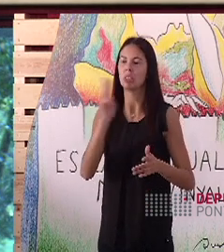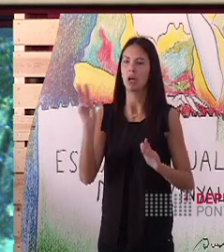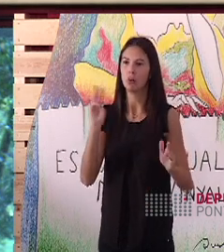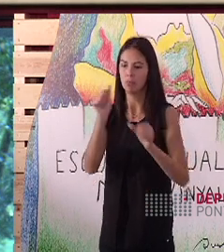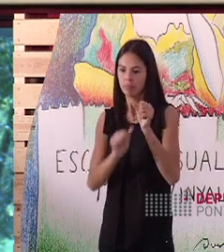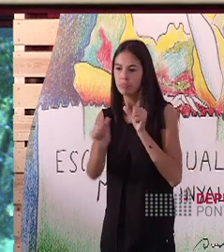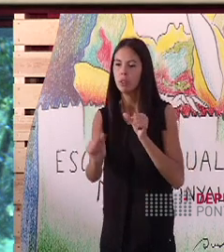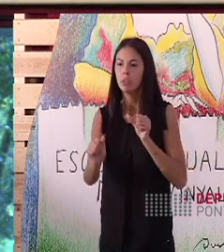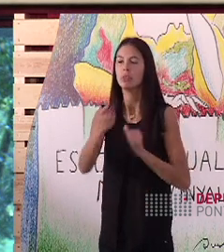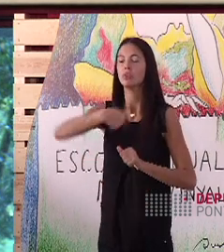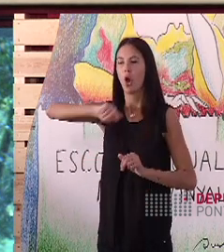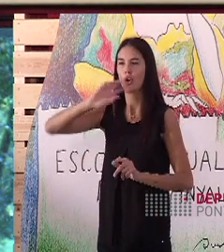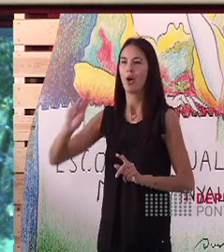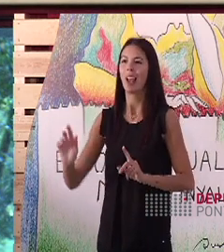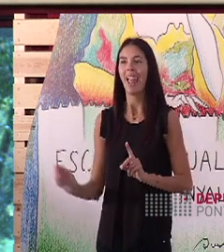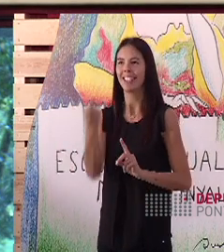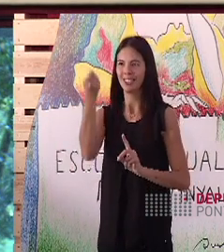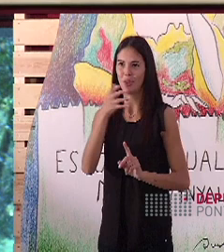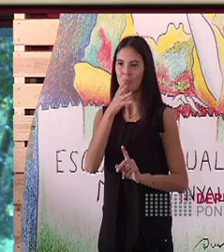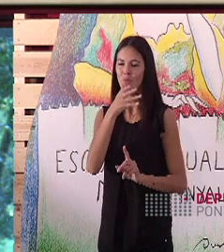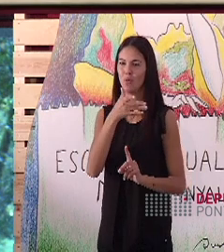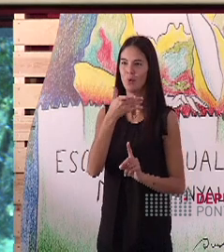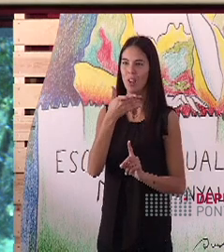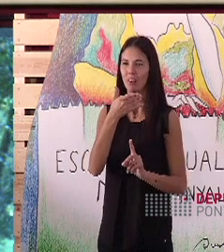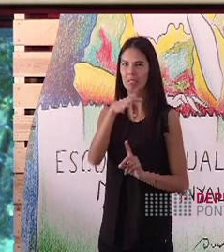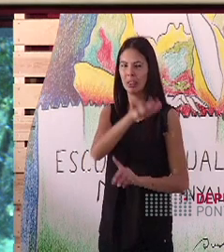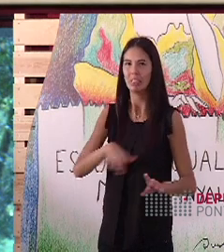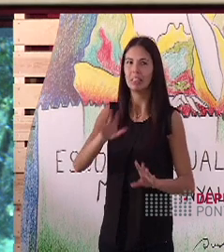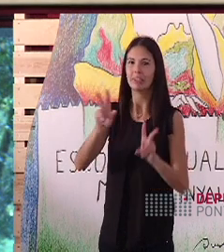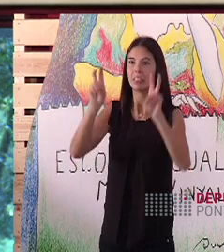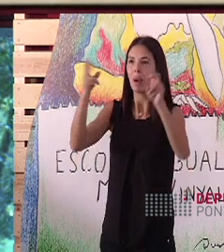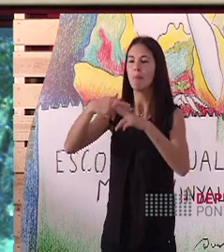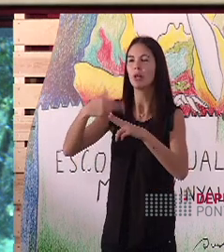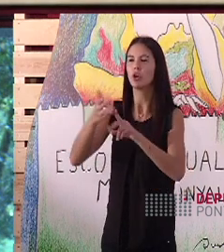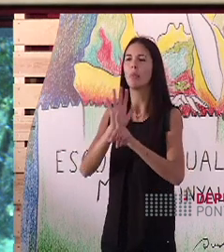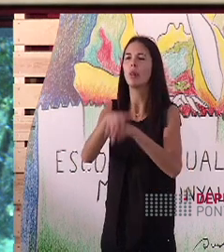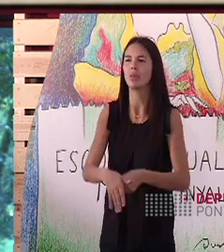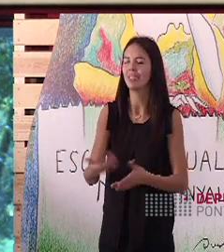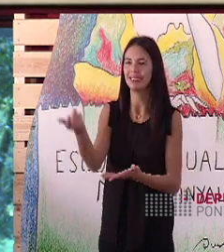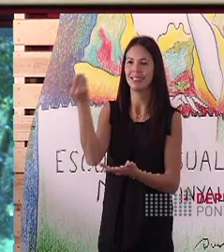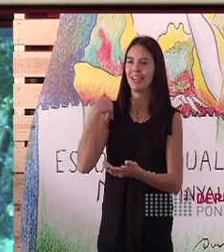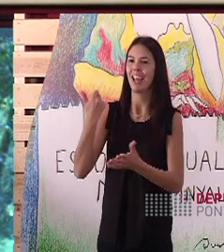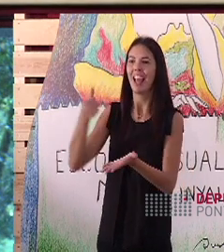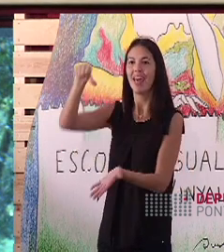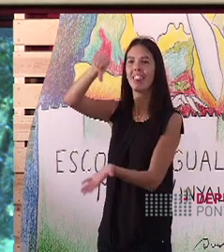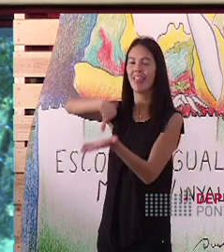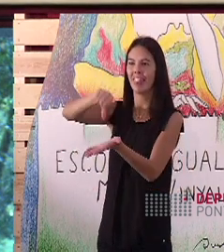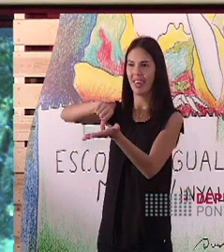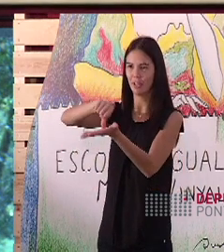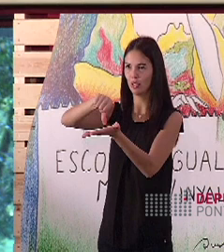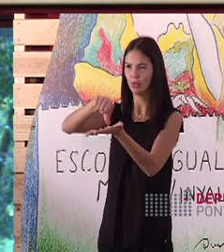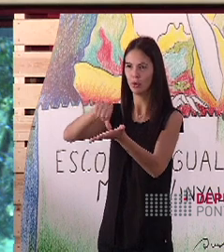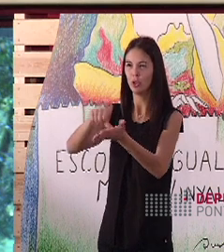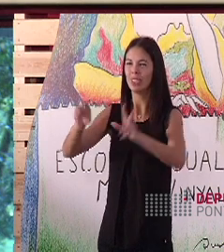logrado colocar una posición política, que es la posición abolicionista, en el centro de la agenda política